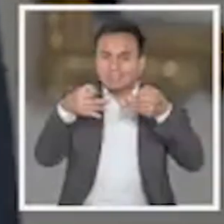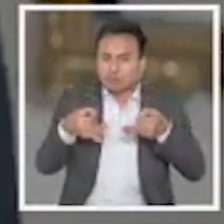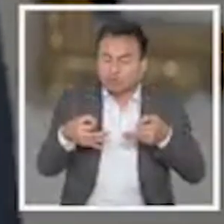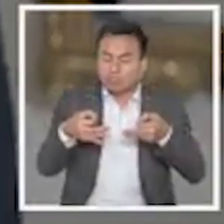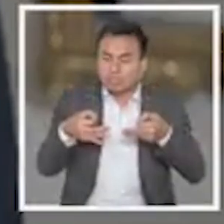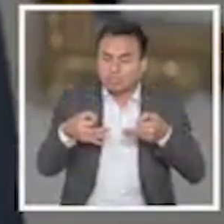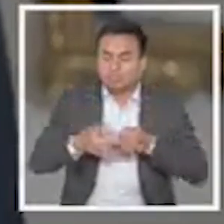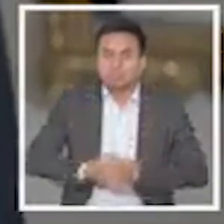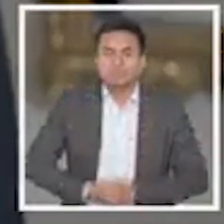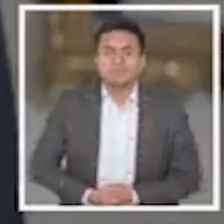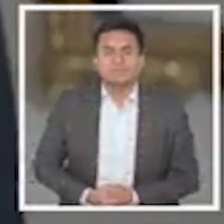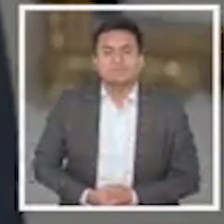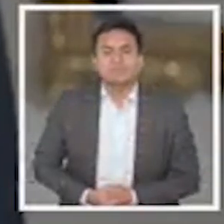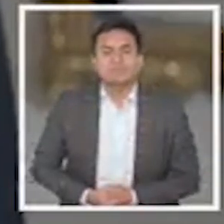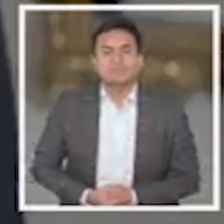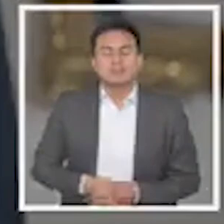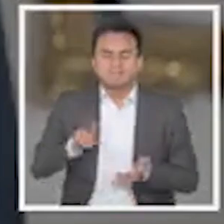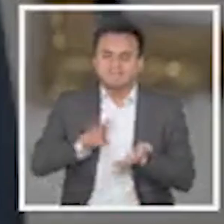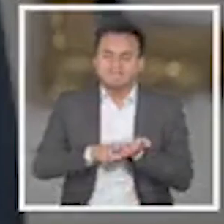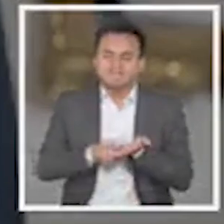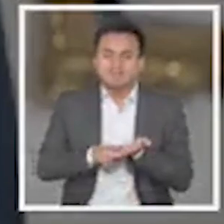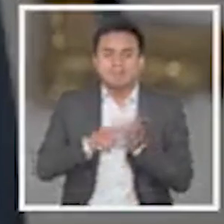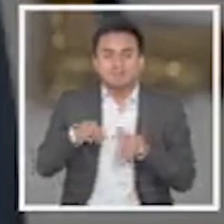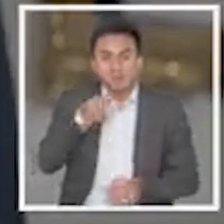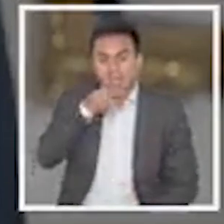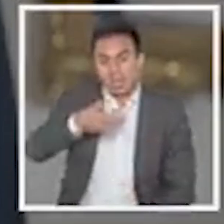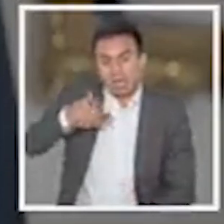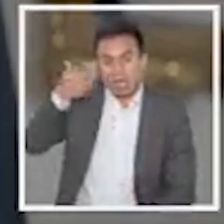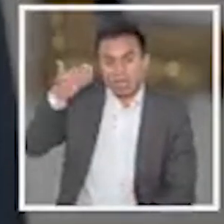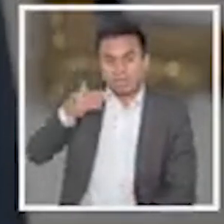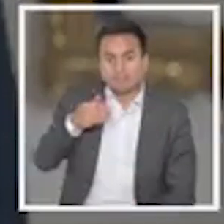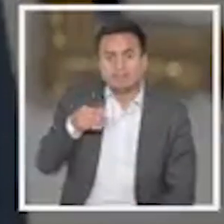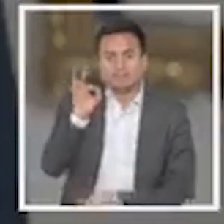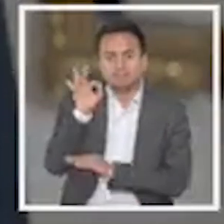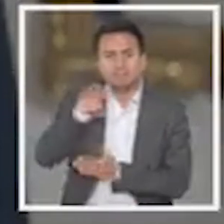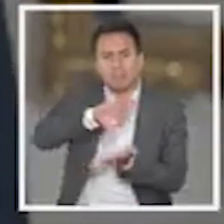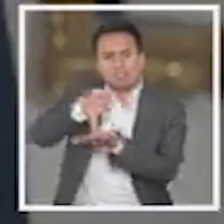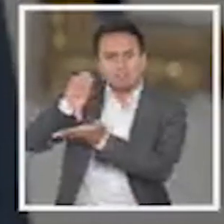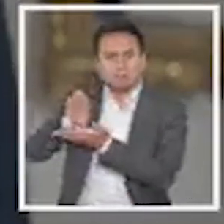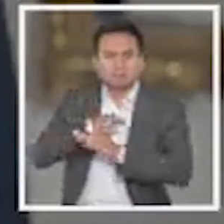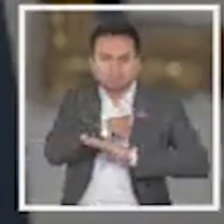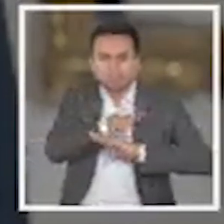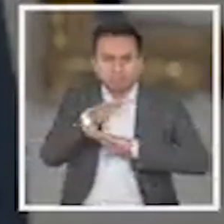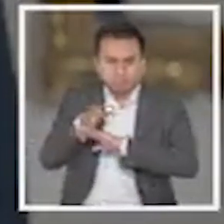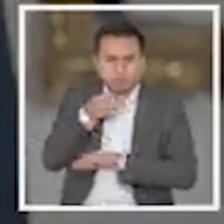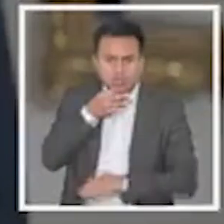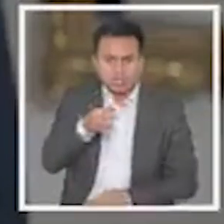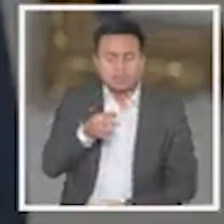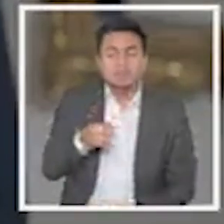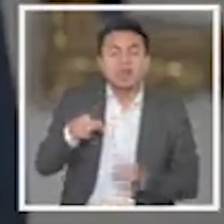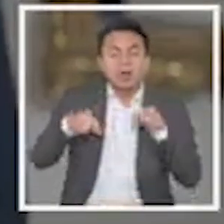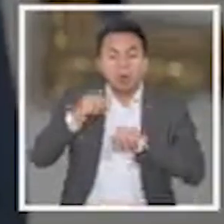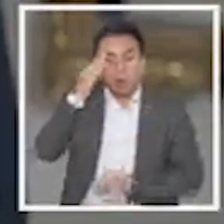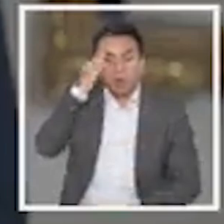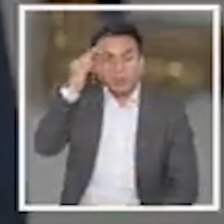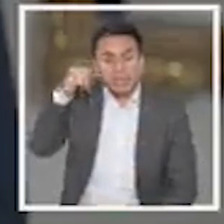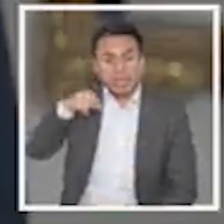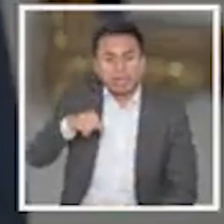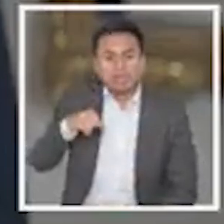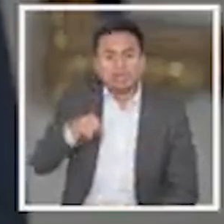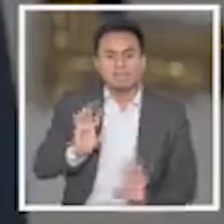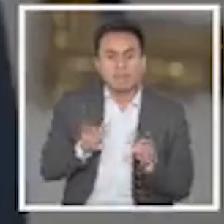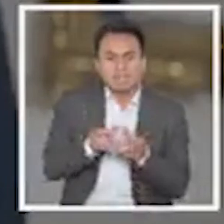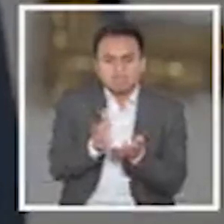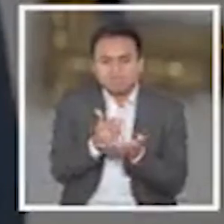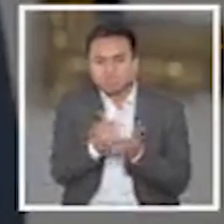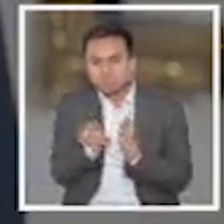seguridad. Y sin lugar a dudas, como lo he mencionado en las diferentes cumbres internacionales, hoy día las